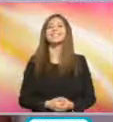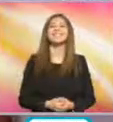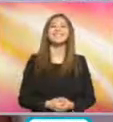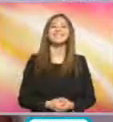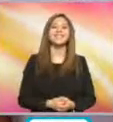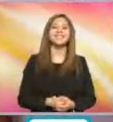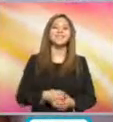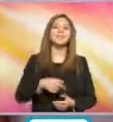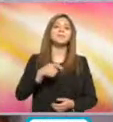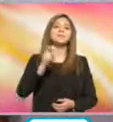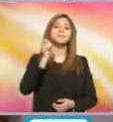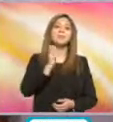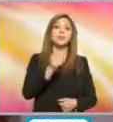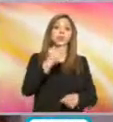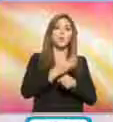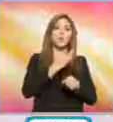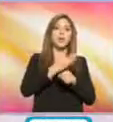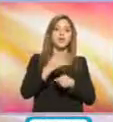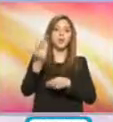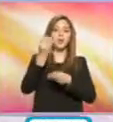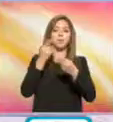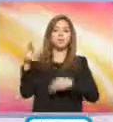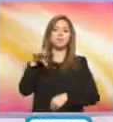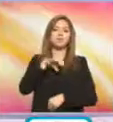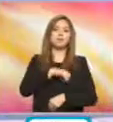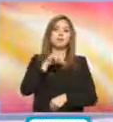quites las comidas a Liliana, No, que es su lo quito. momento favorito. ¿Sabes Oye.